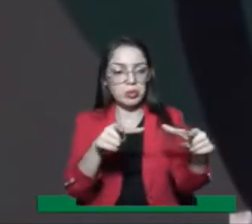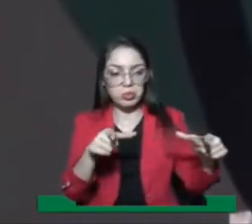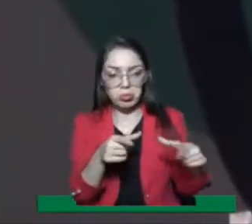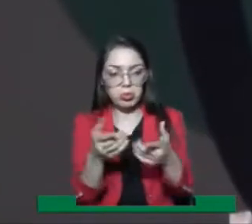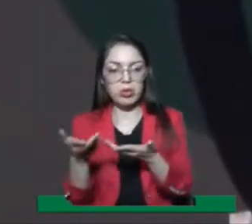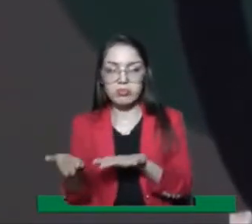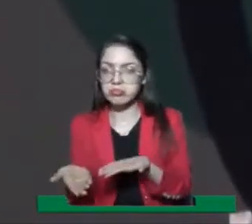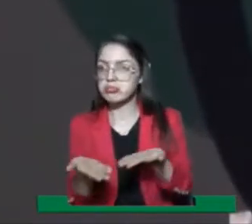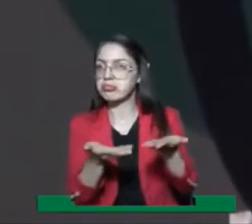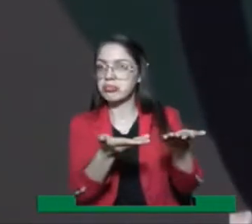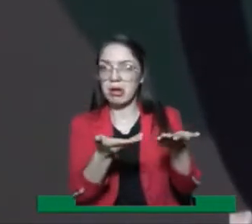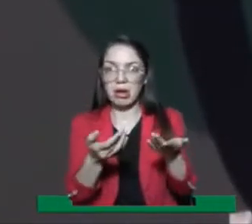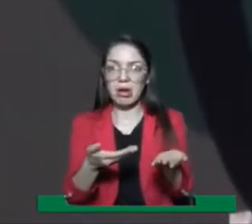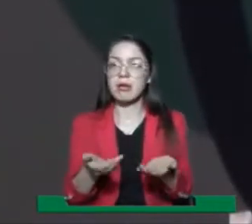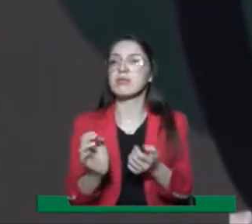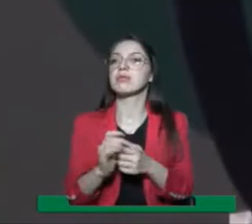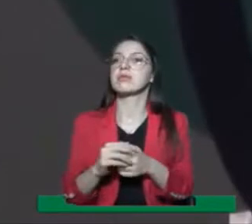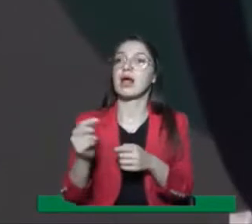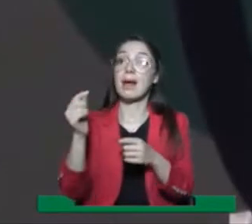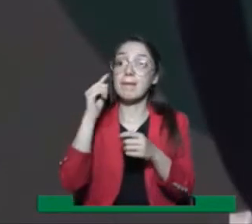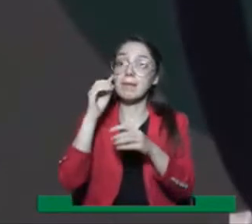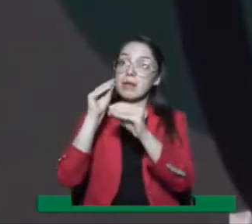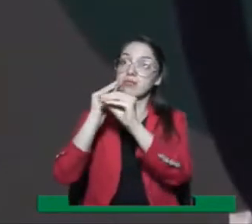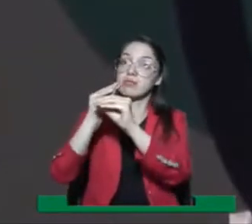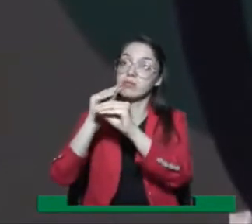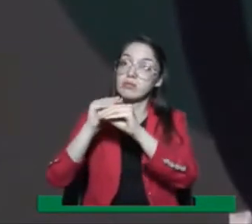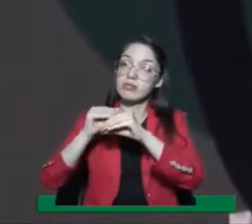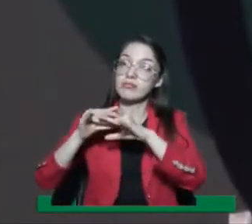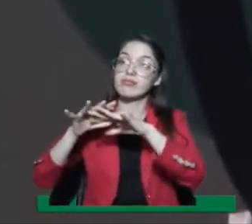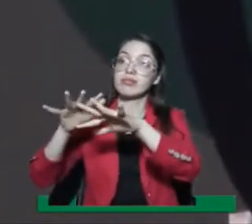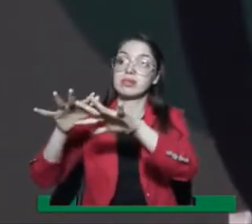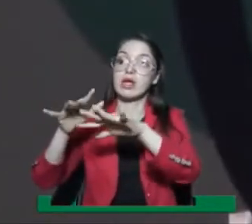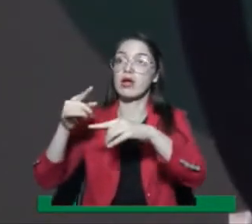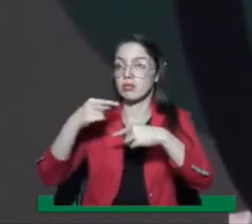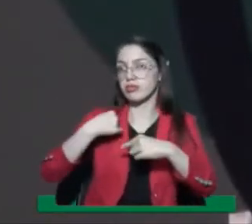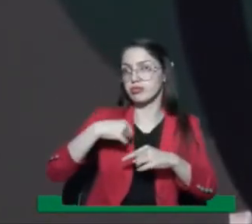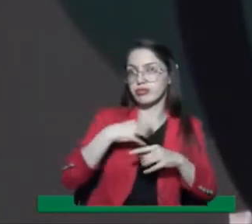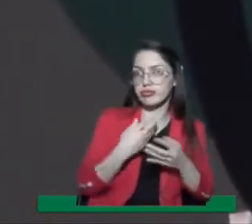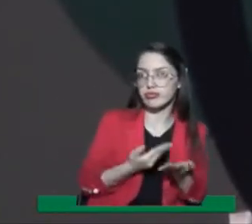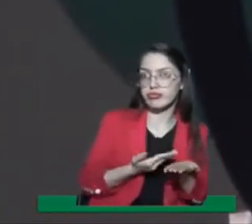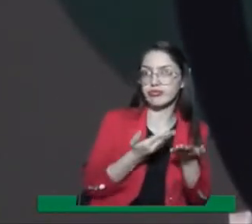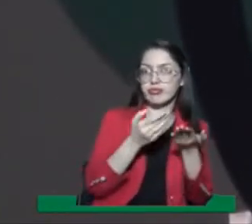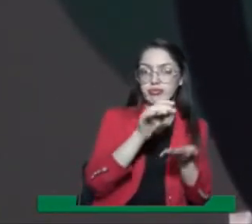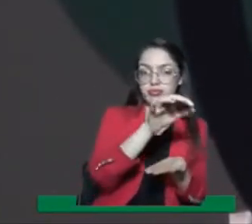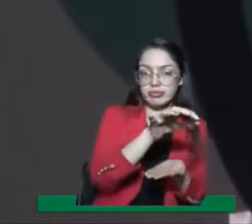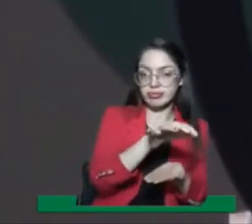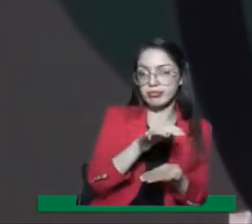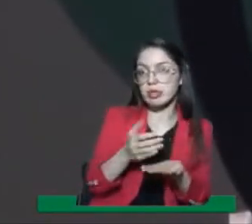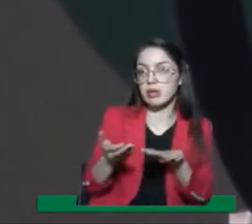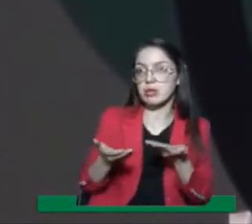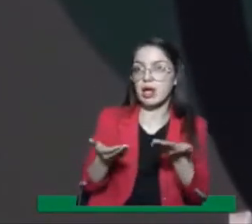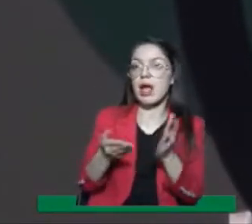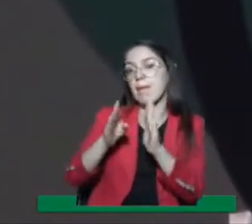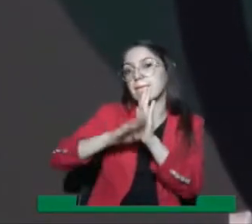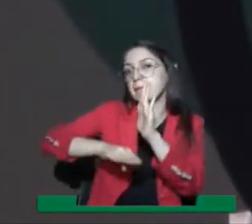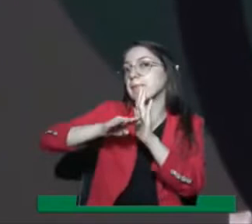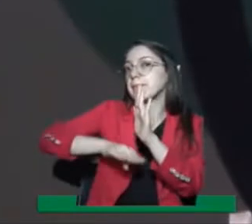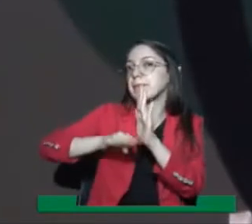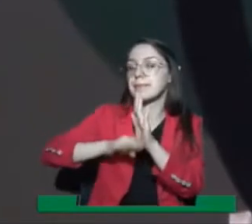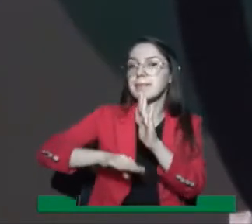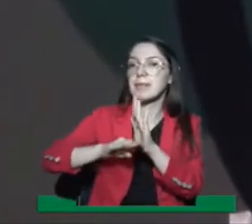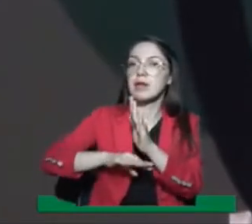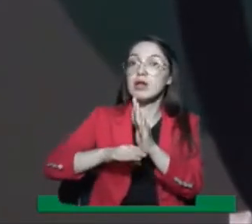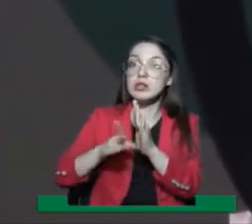nos hacían promoción del evento y nosotros llevábamos la muestra a muy bajo costo al interior de estos